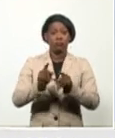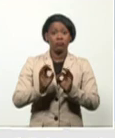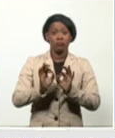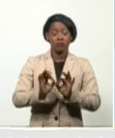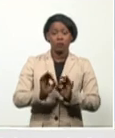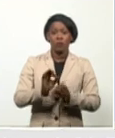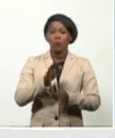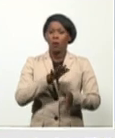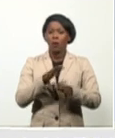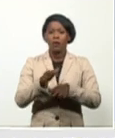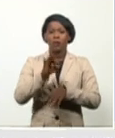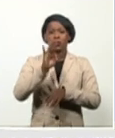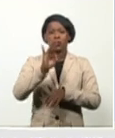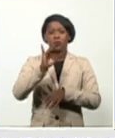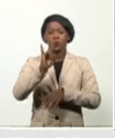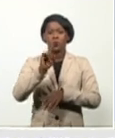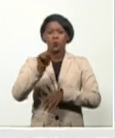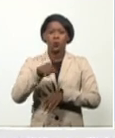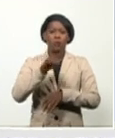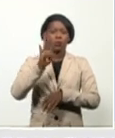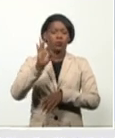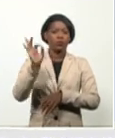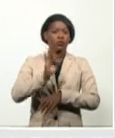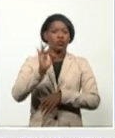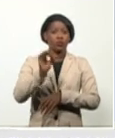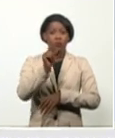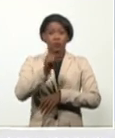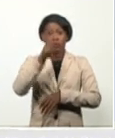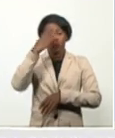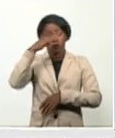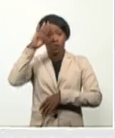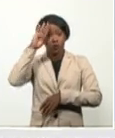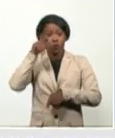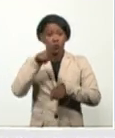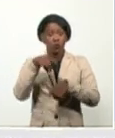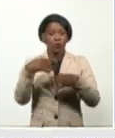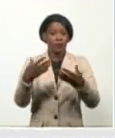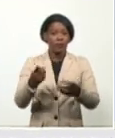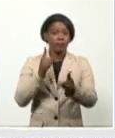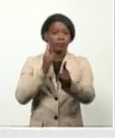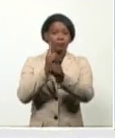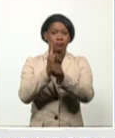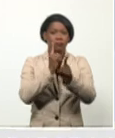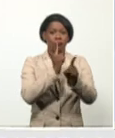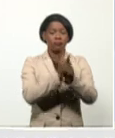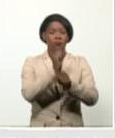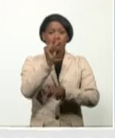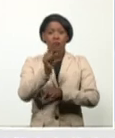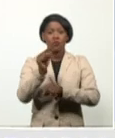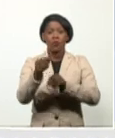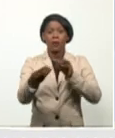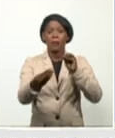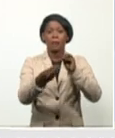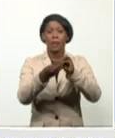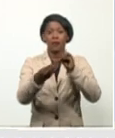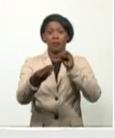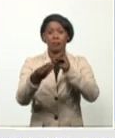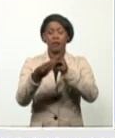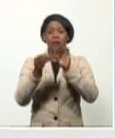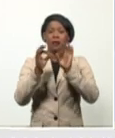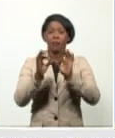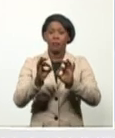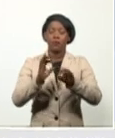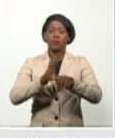de las personas que se han diagnosticado en Cuba han sido contactos de casos confirmados. Grupo de mucho